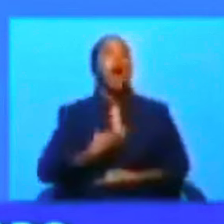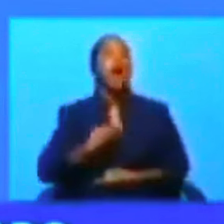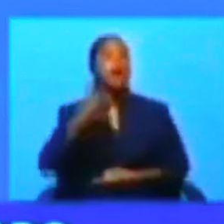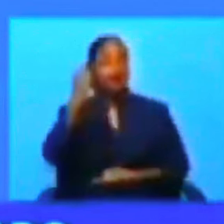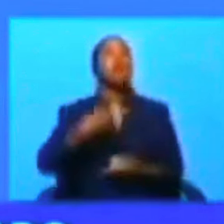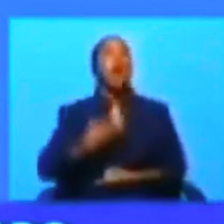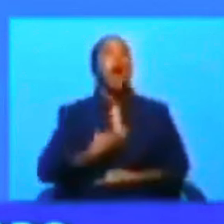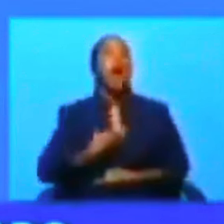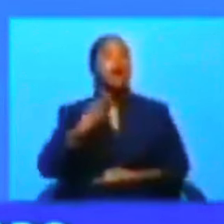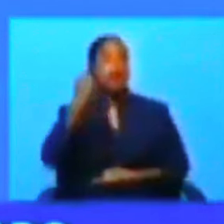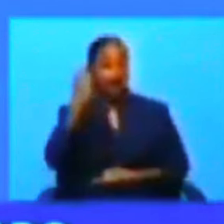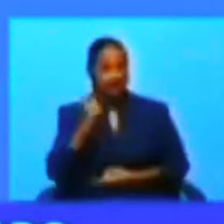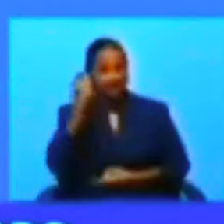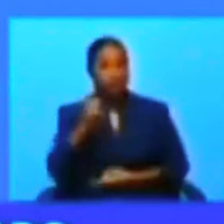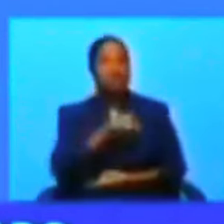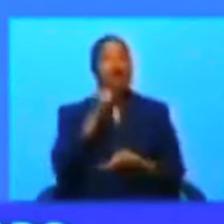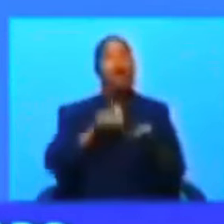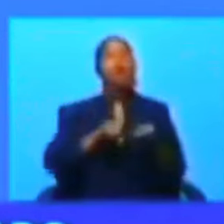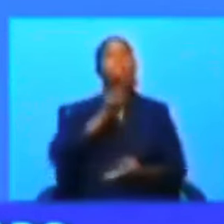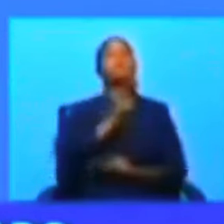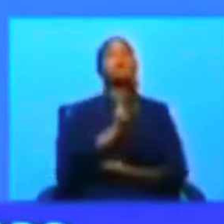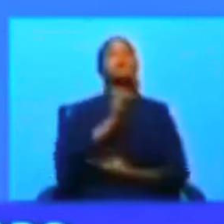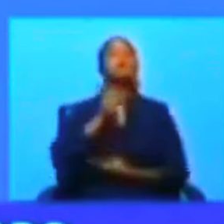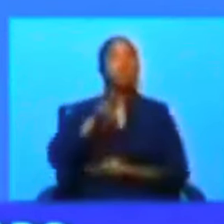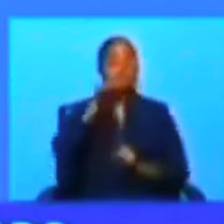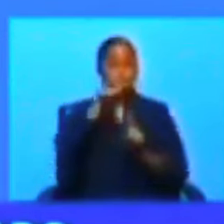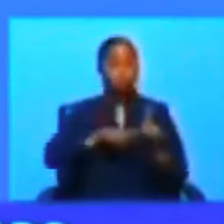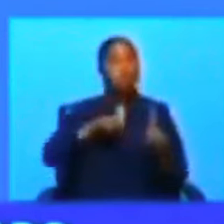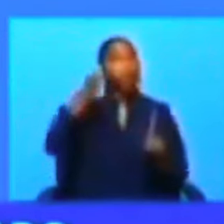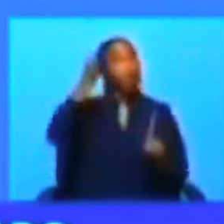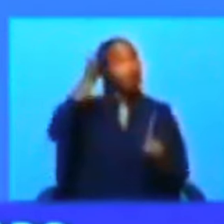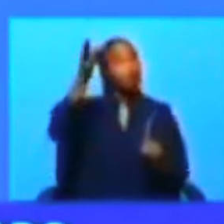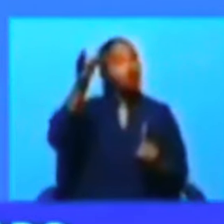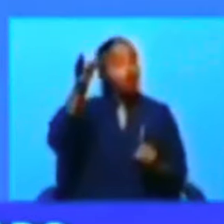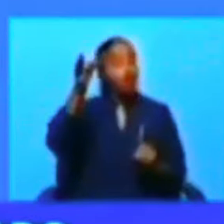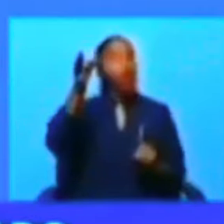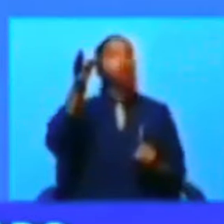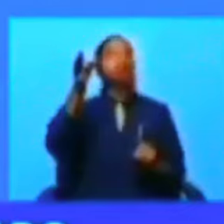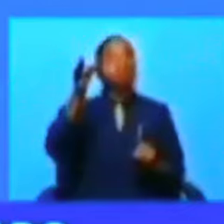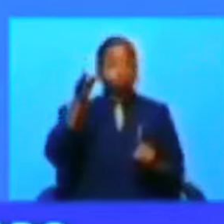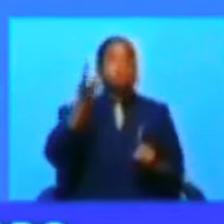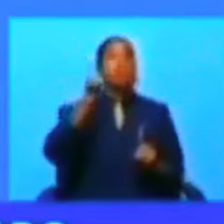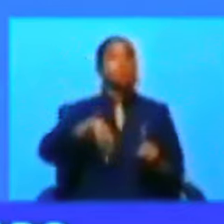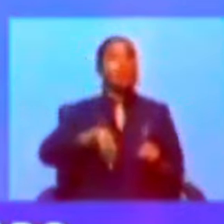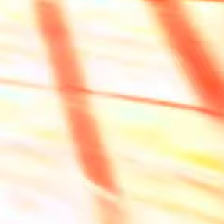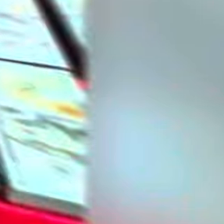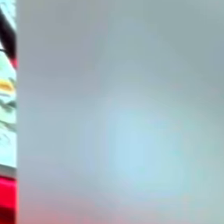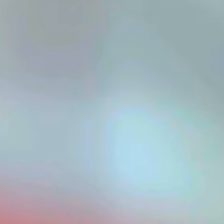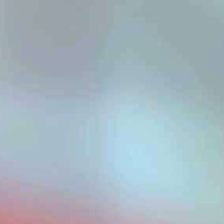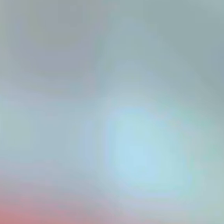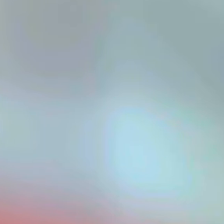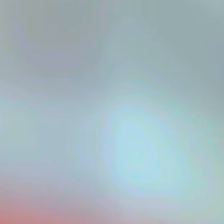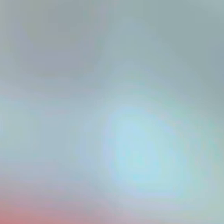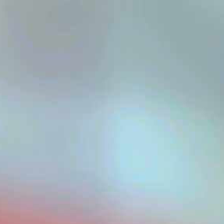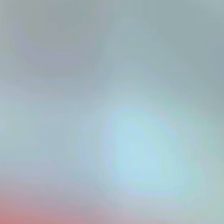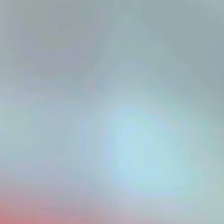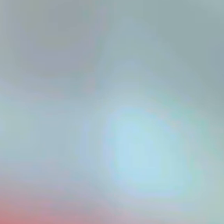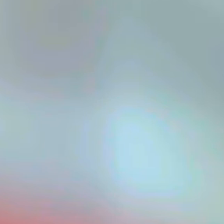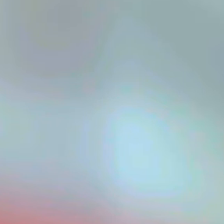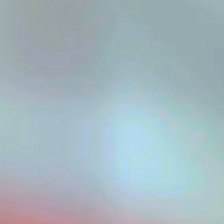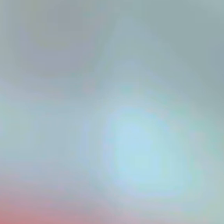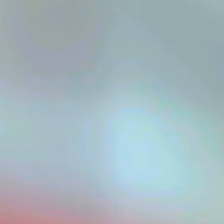mandatario nacional. Tres consejos legislativos y los 335 consejos municipales. En el contexto